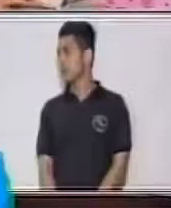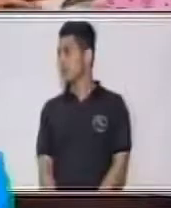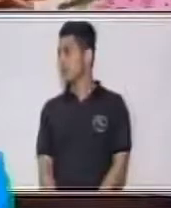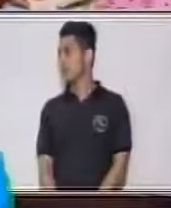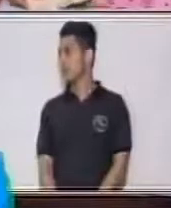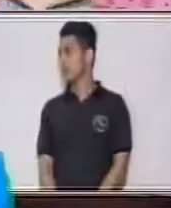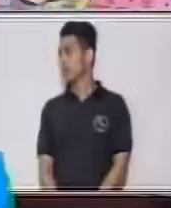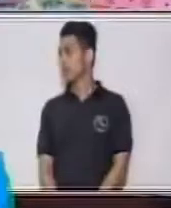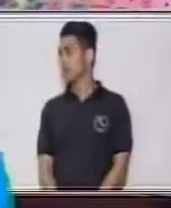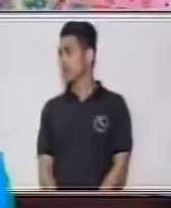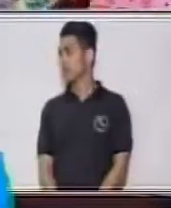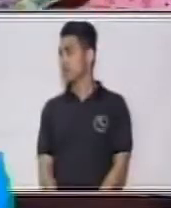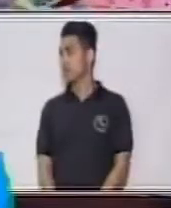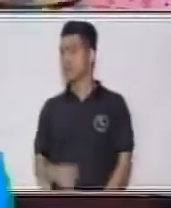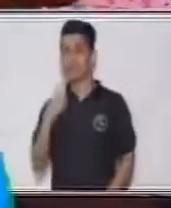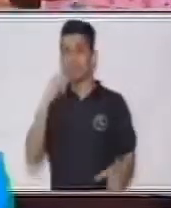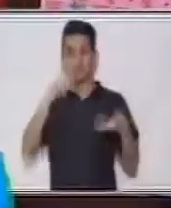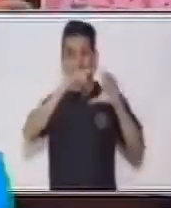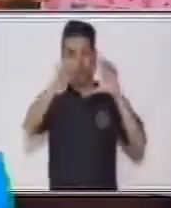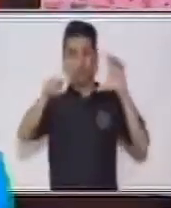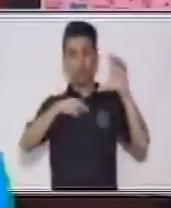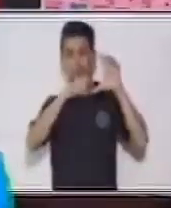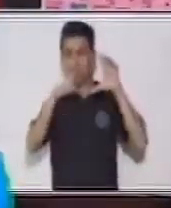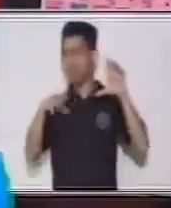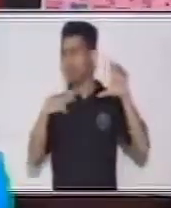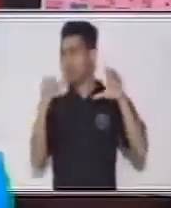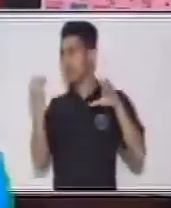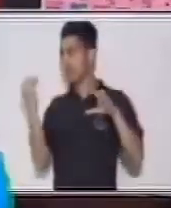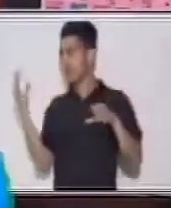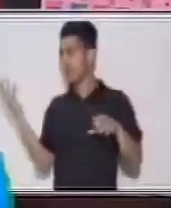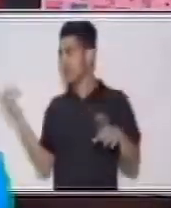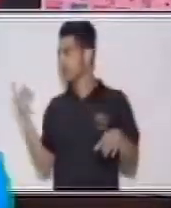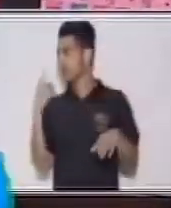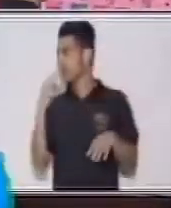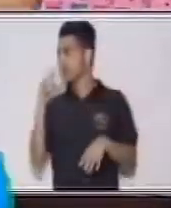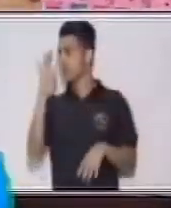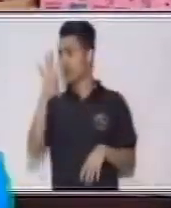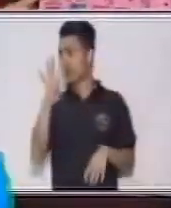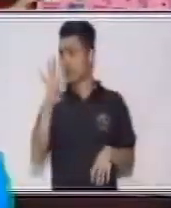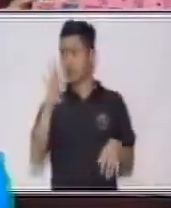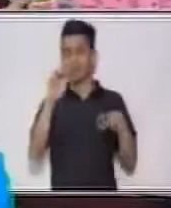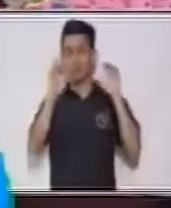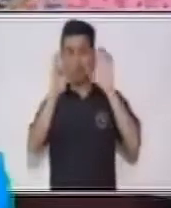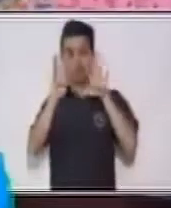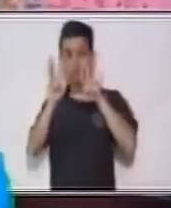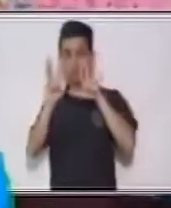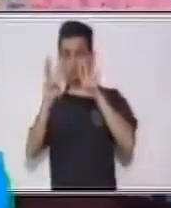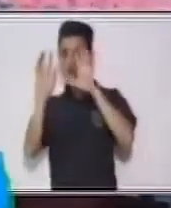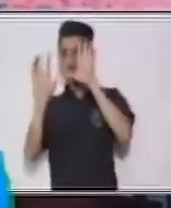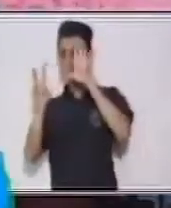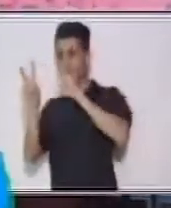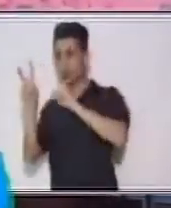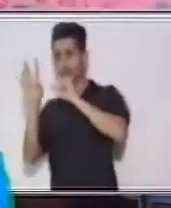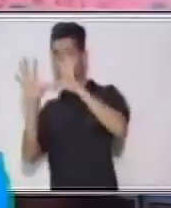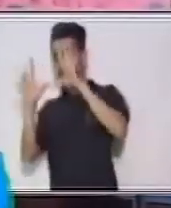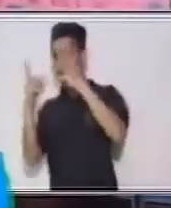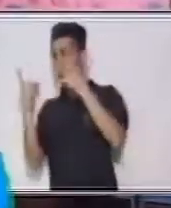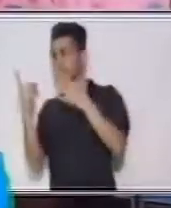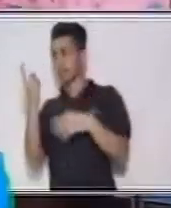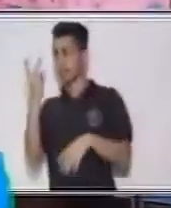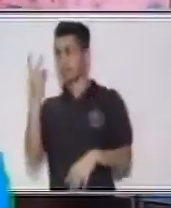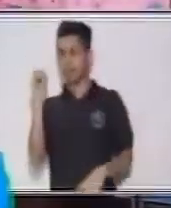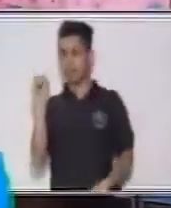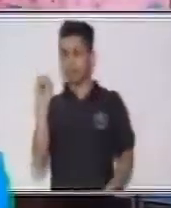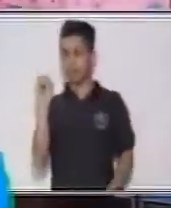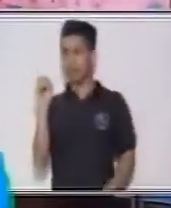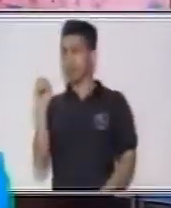están los números hay unos números mira 4 8 12 16 20